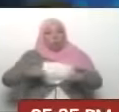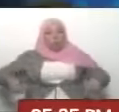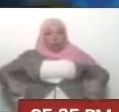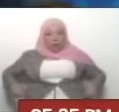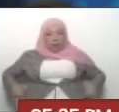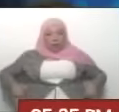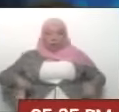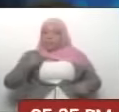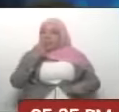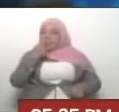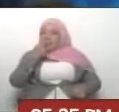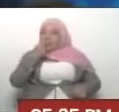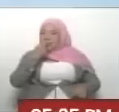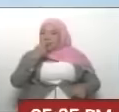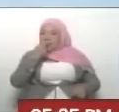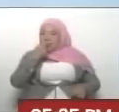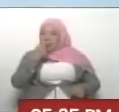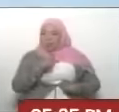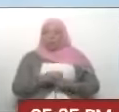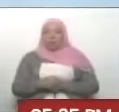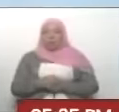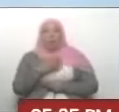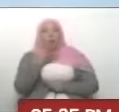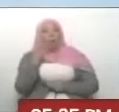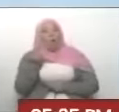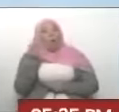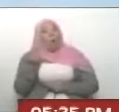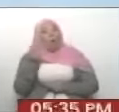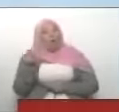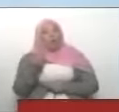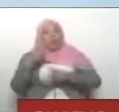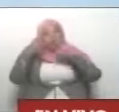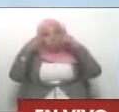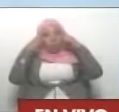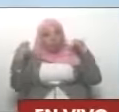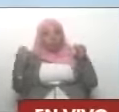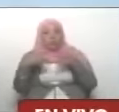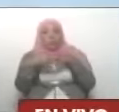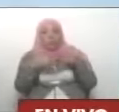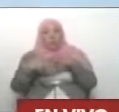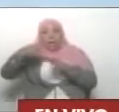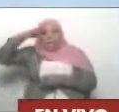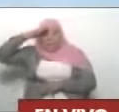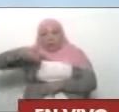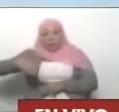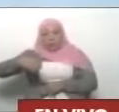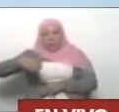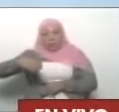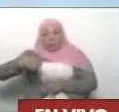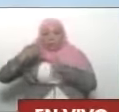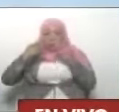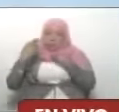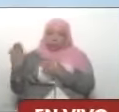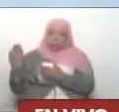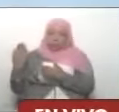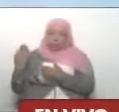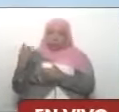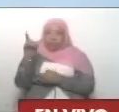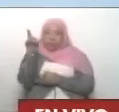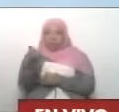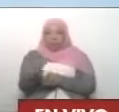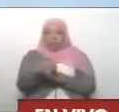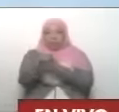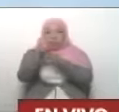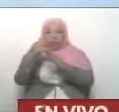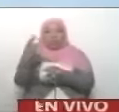Bolivariana. Correcto. Es un joven profesional, la generación de oro militar, y aquí está al mando de